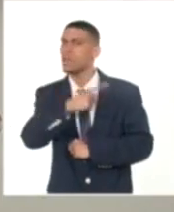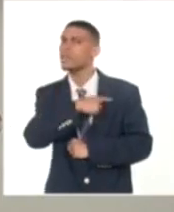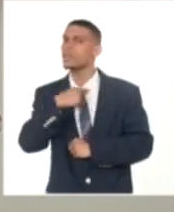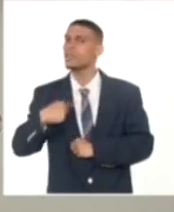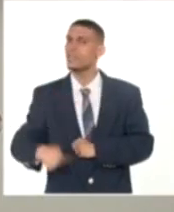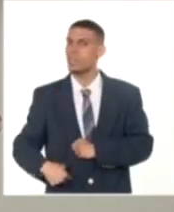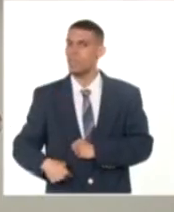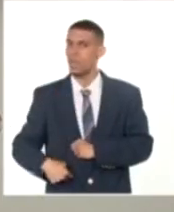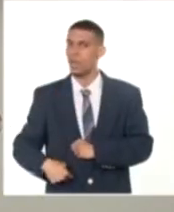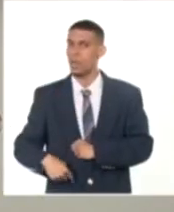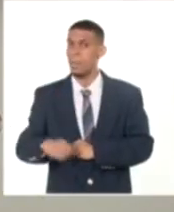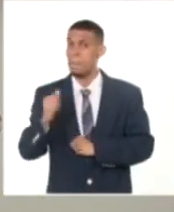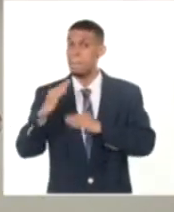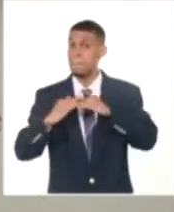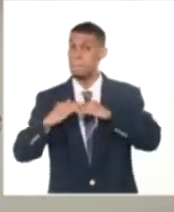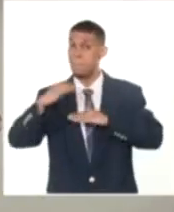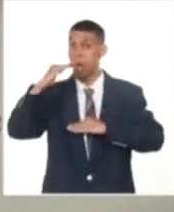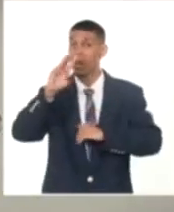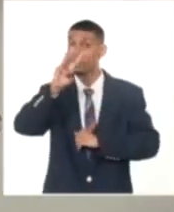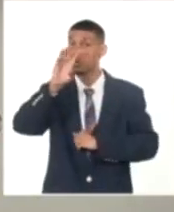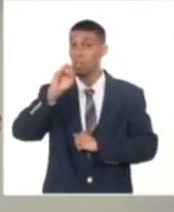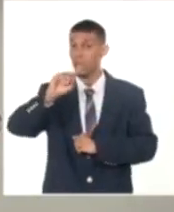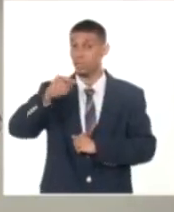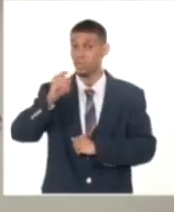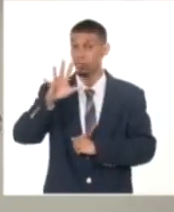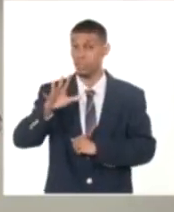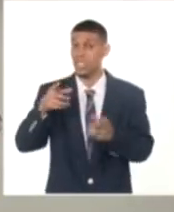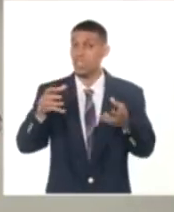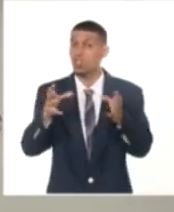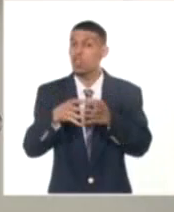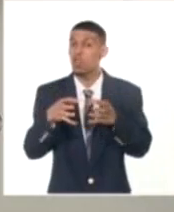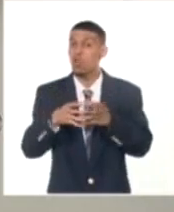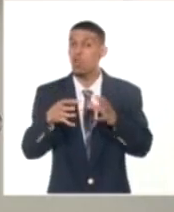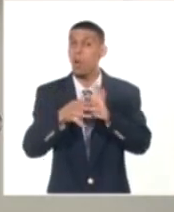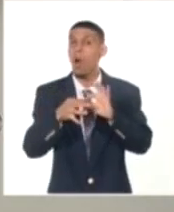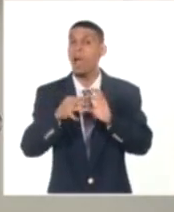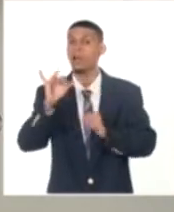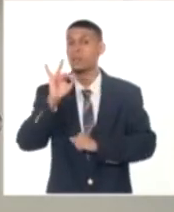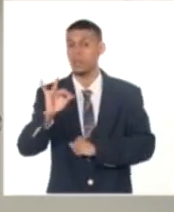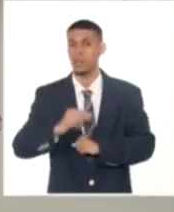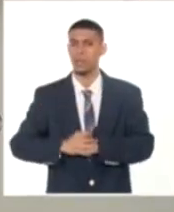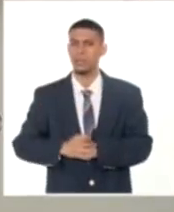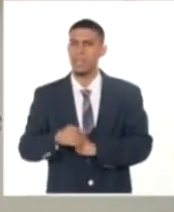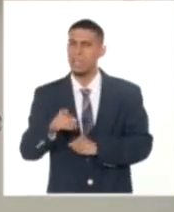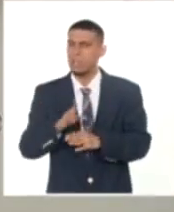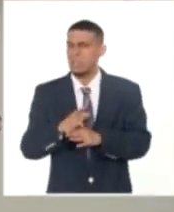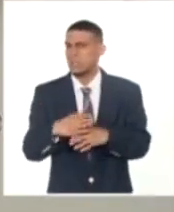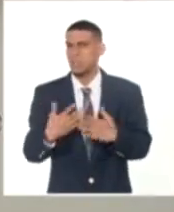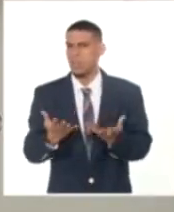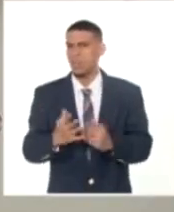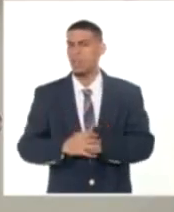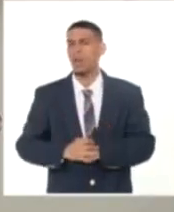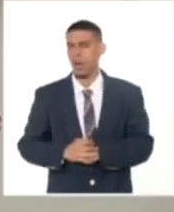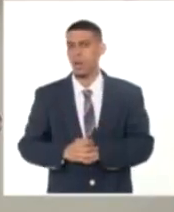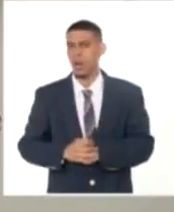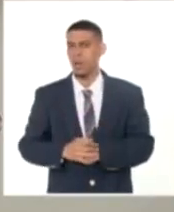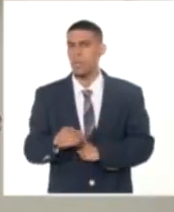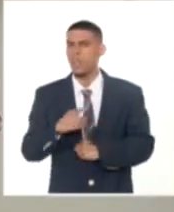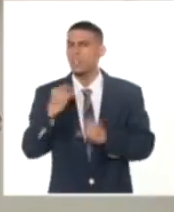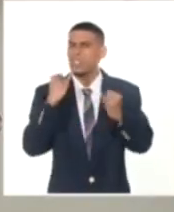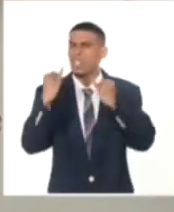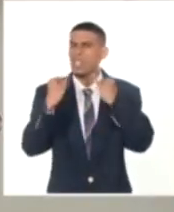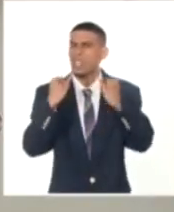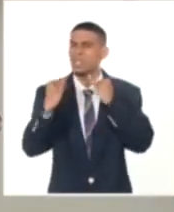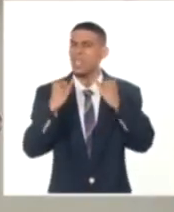el 30,7% del PIB del G7. Y esto parecería poco significativo numéricamente hablando, pero lo interesante es